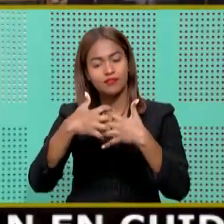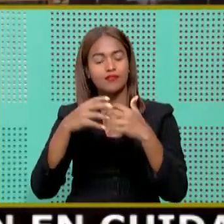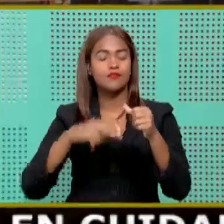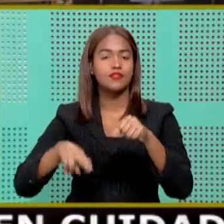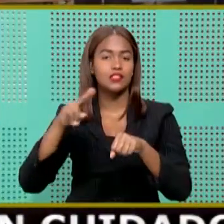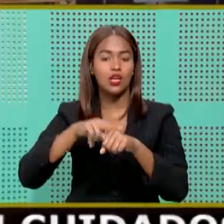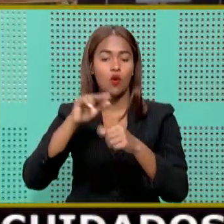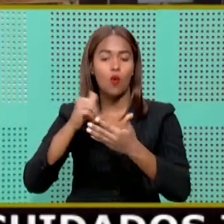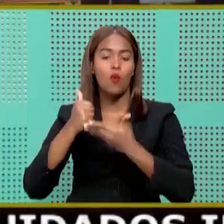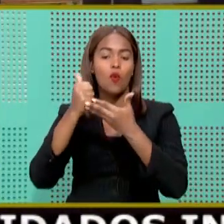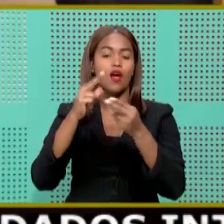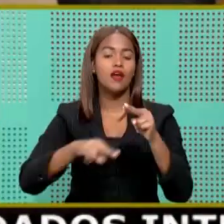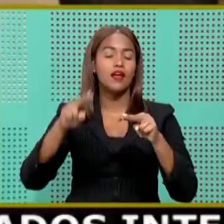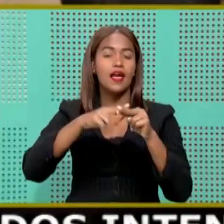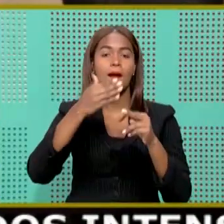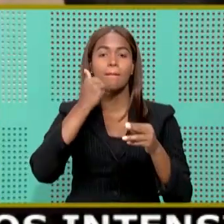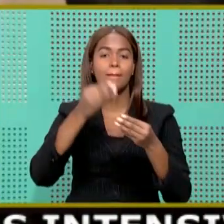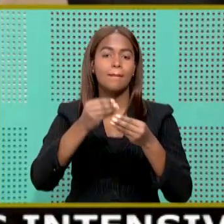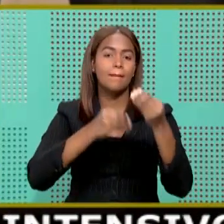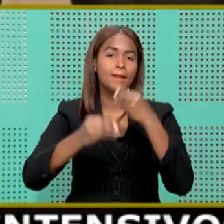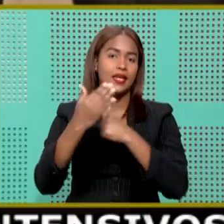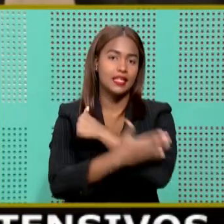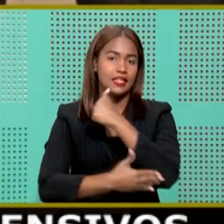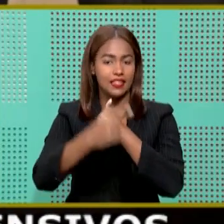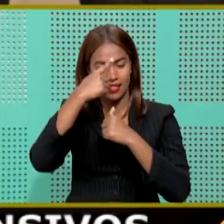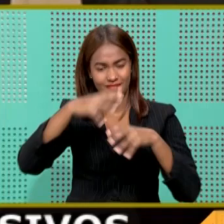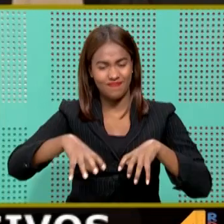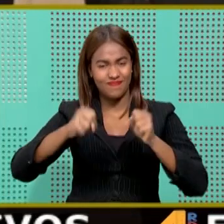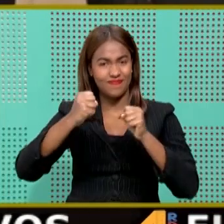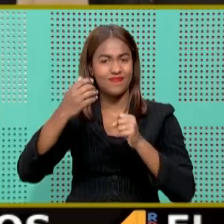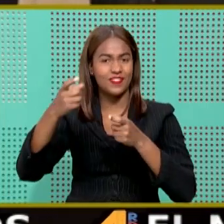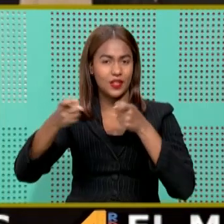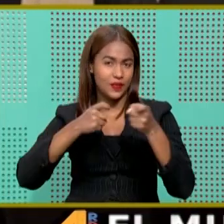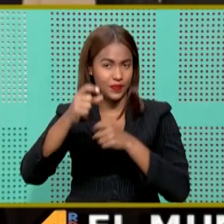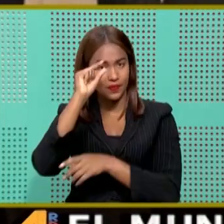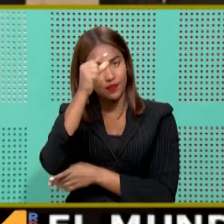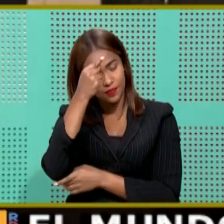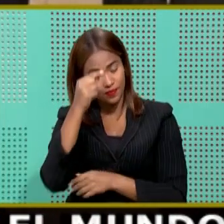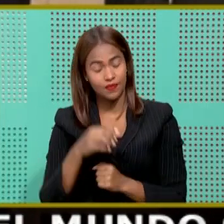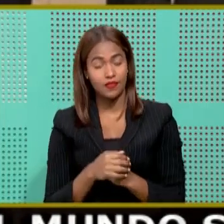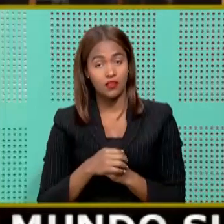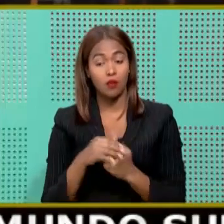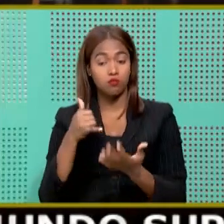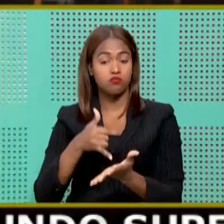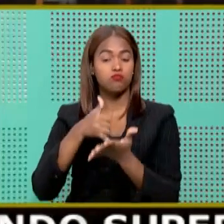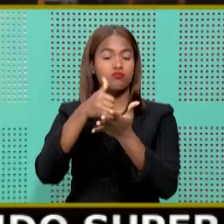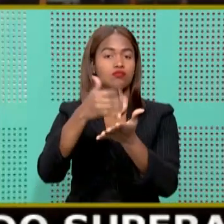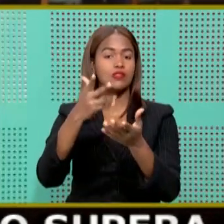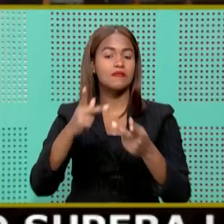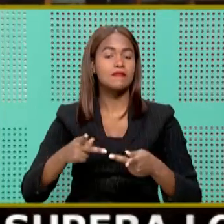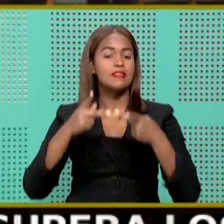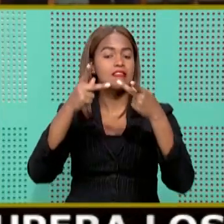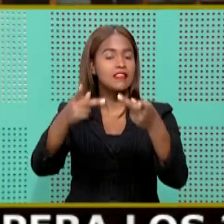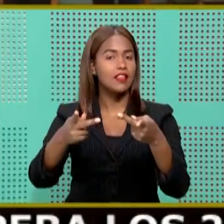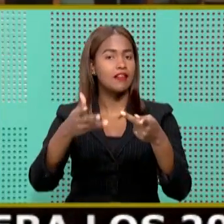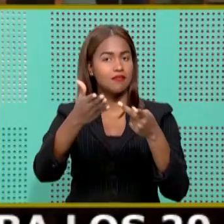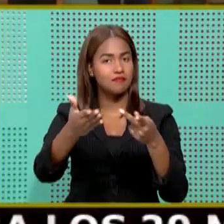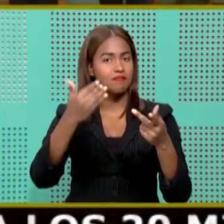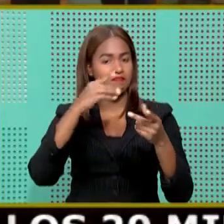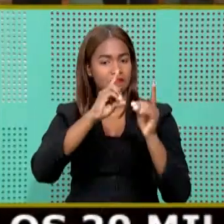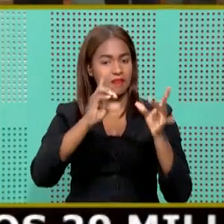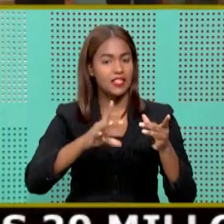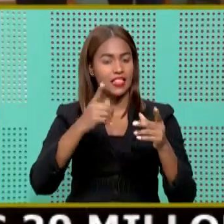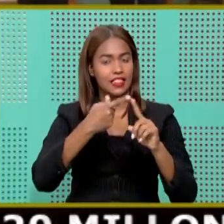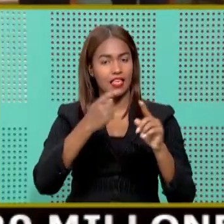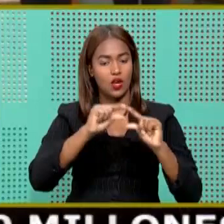e impulsar el crecimiento económico del país durante su gestión de gobierno. La distinción fue entregada durante una visita de cortesía de los directivos